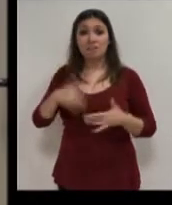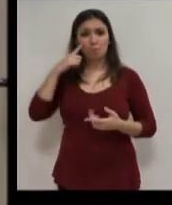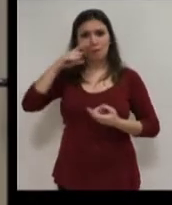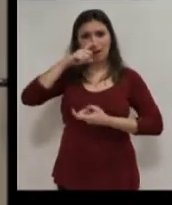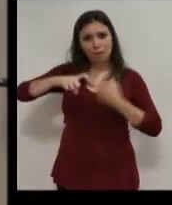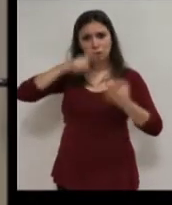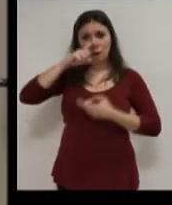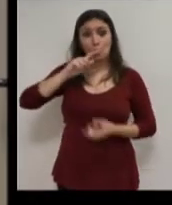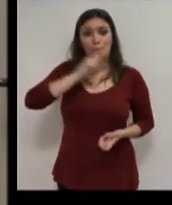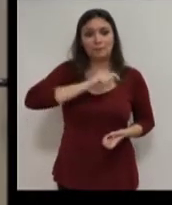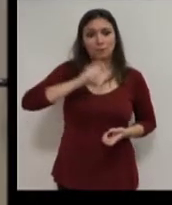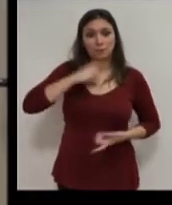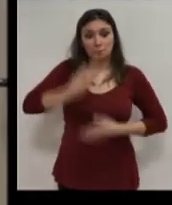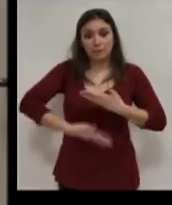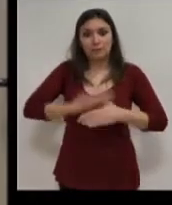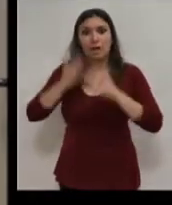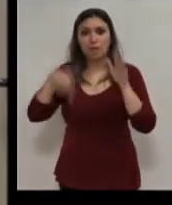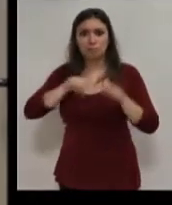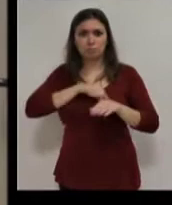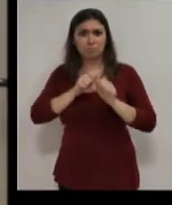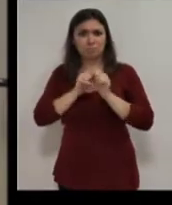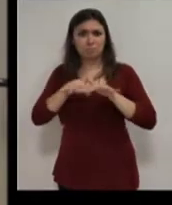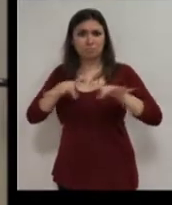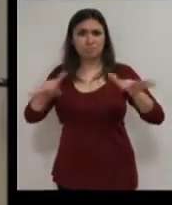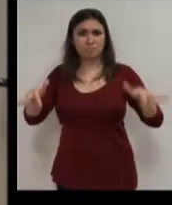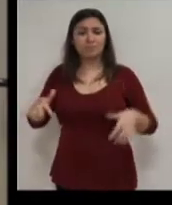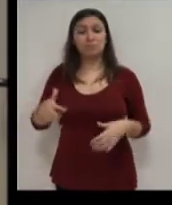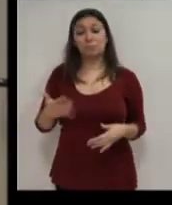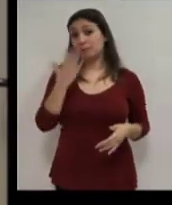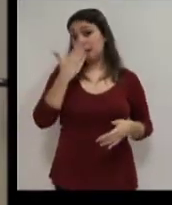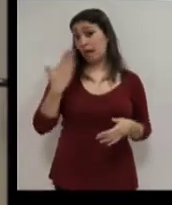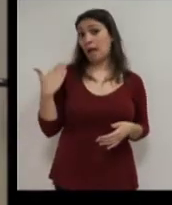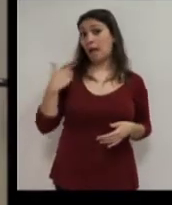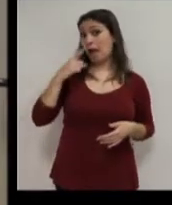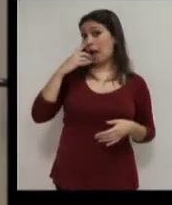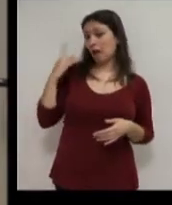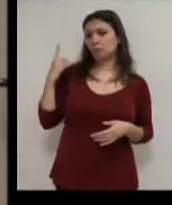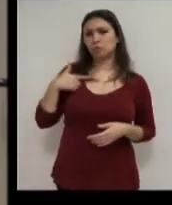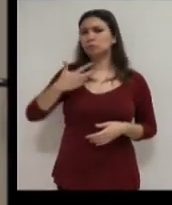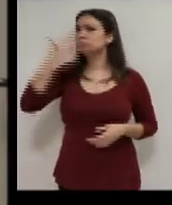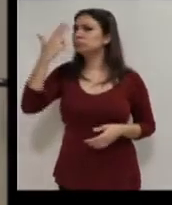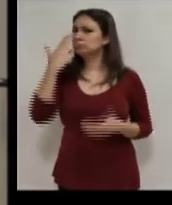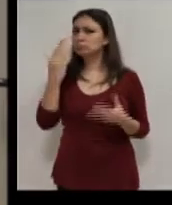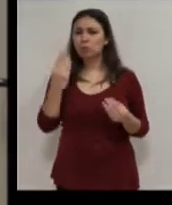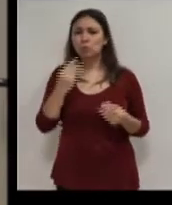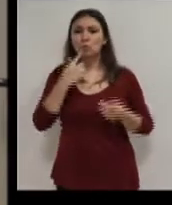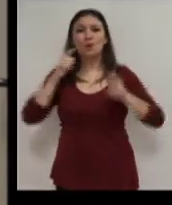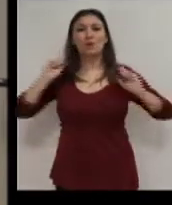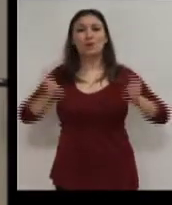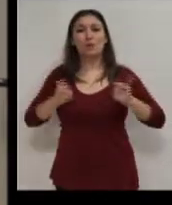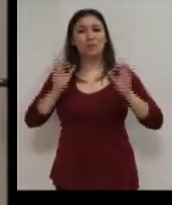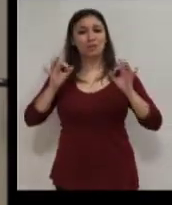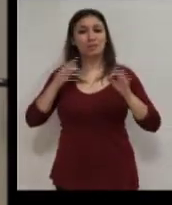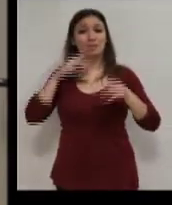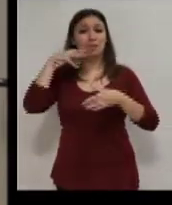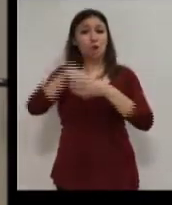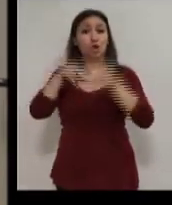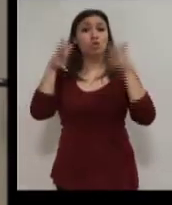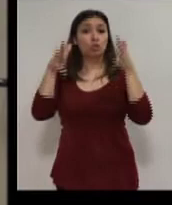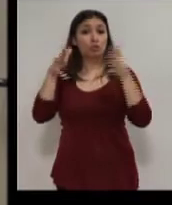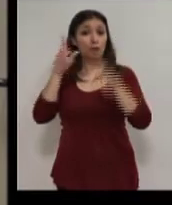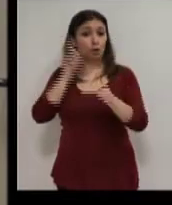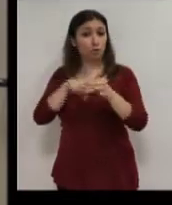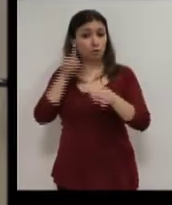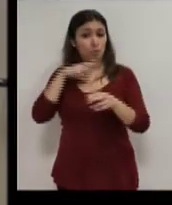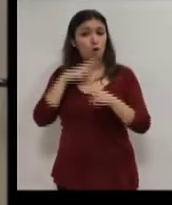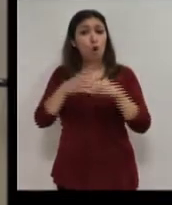vemos que de un año al siguiente, de un mes al siguiente, pues esto está extendiendo de esa manera. Yo me interesé mucho hace unos años, porque en las reuniones